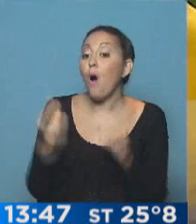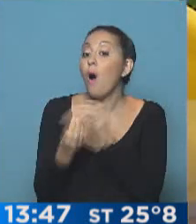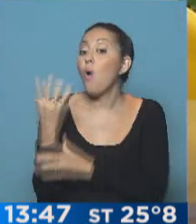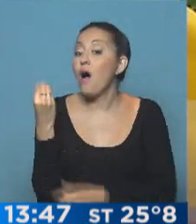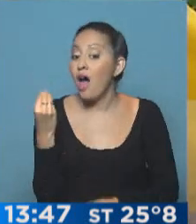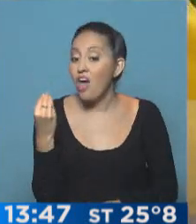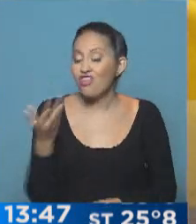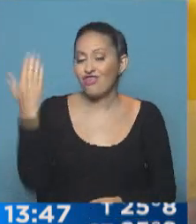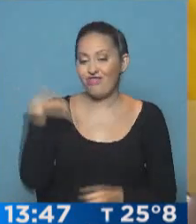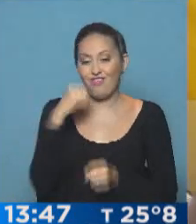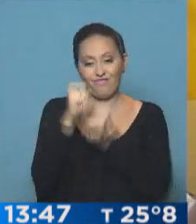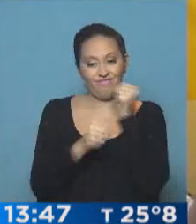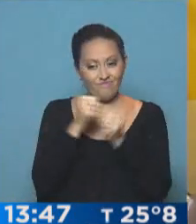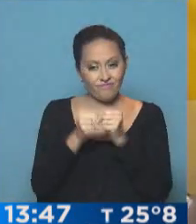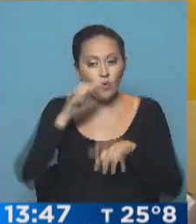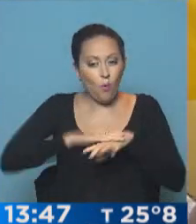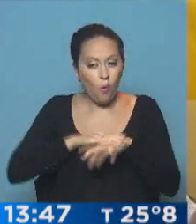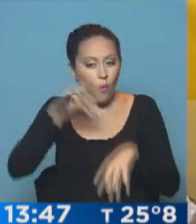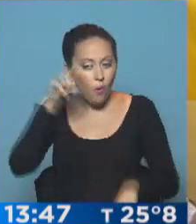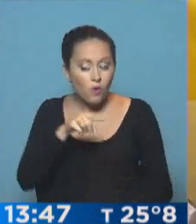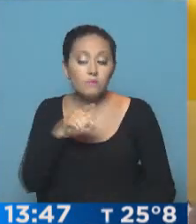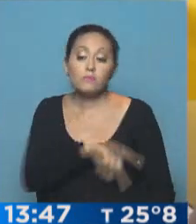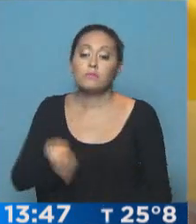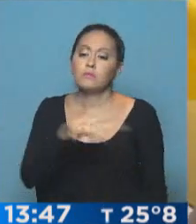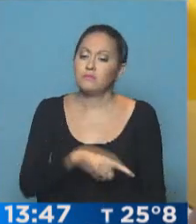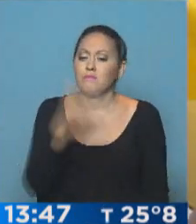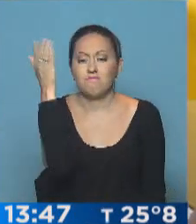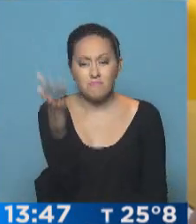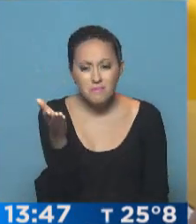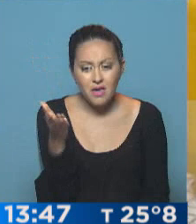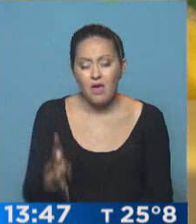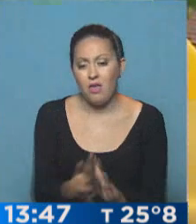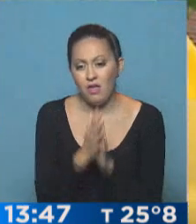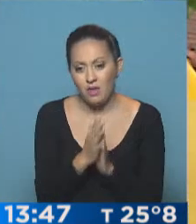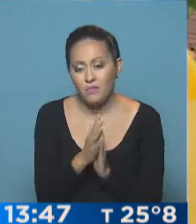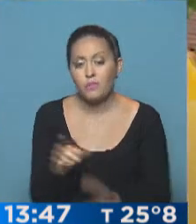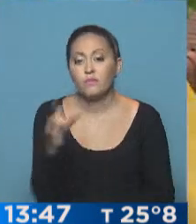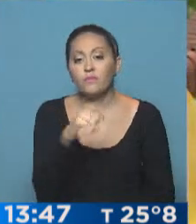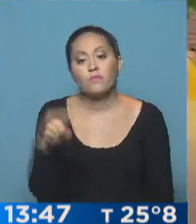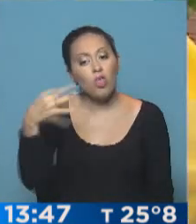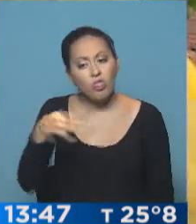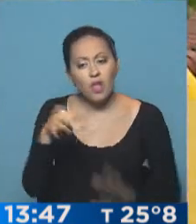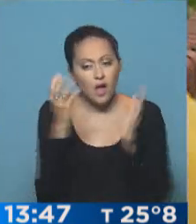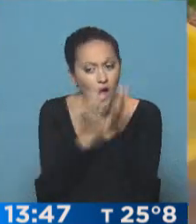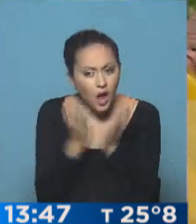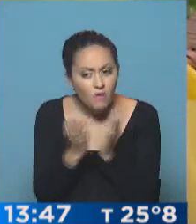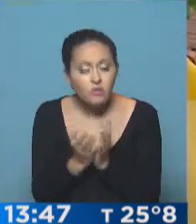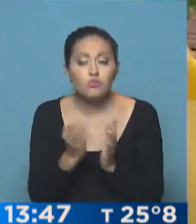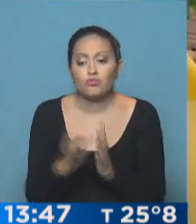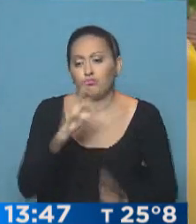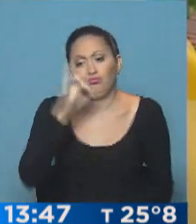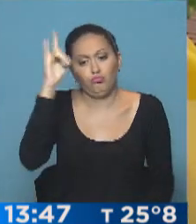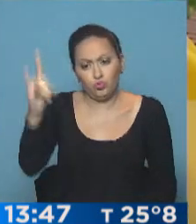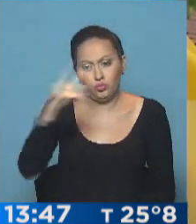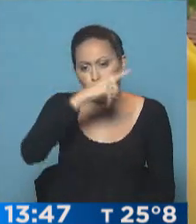¿no? Nosotros les estamos pidiendo siempre al Estado que ellos realicen los estudios pertinentes porque le corresponde al